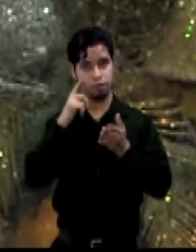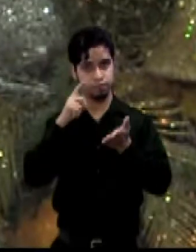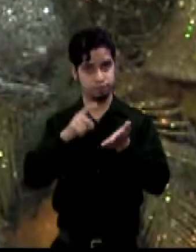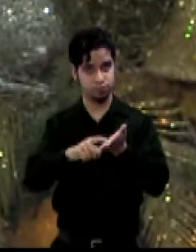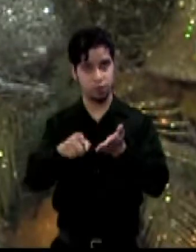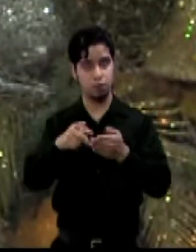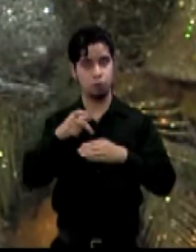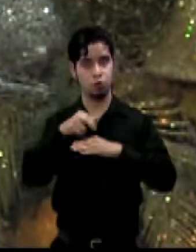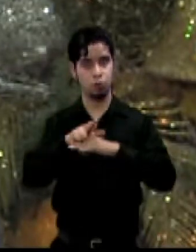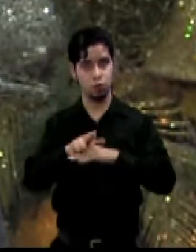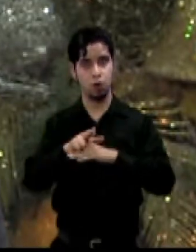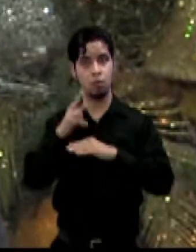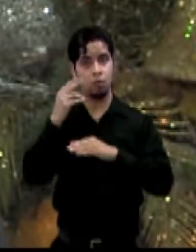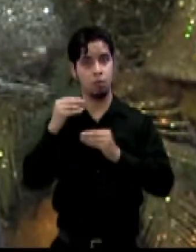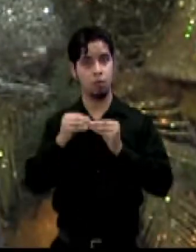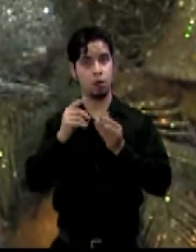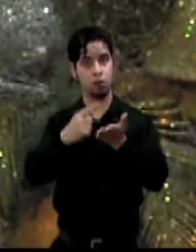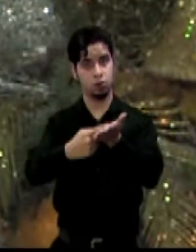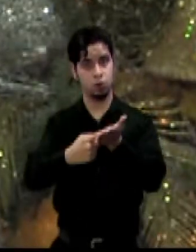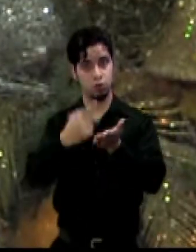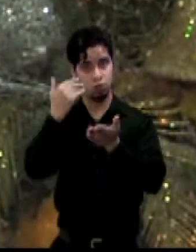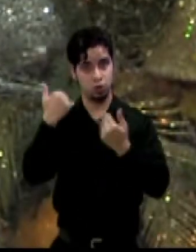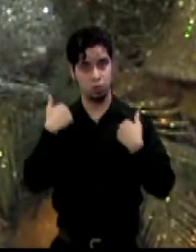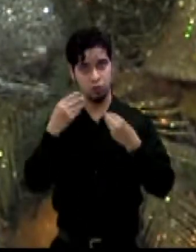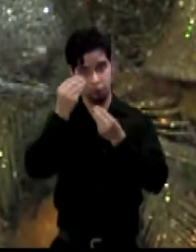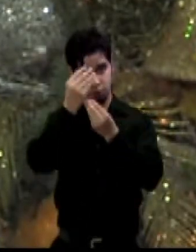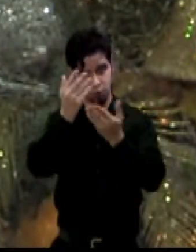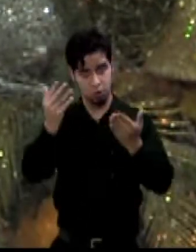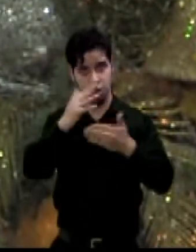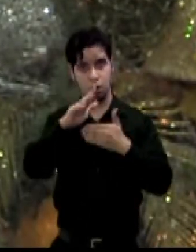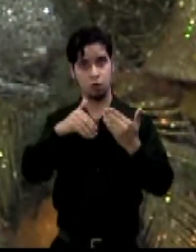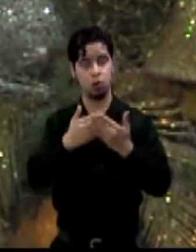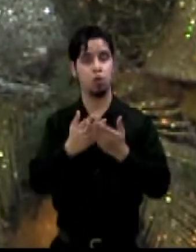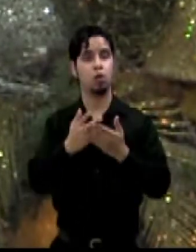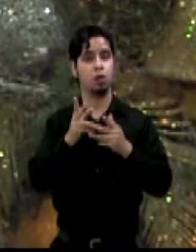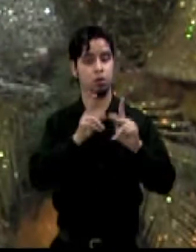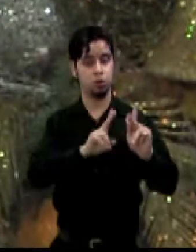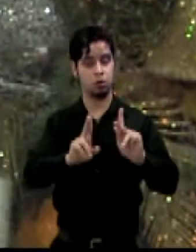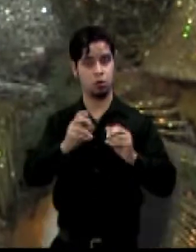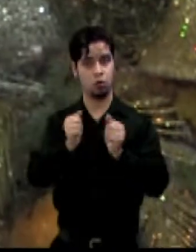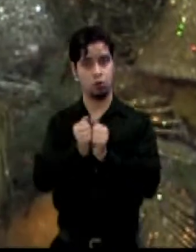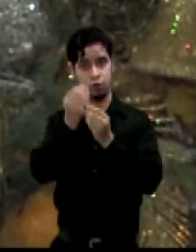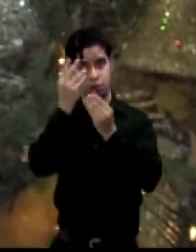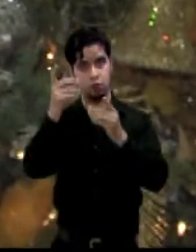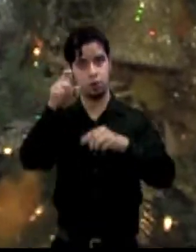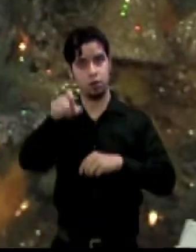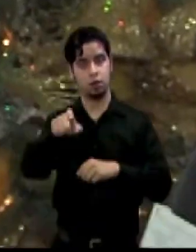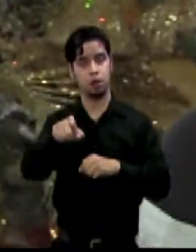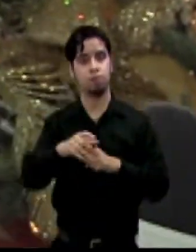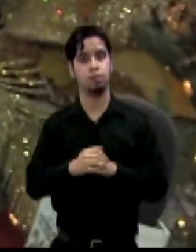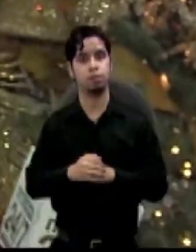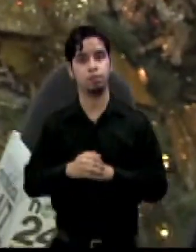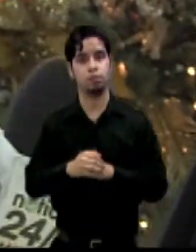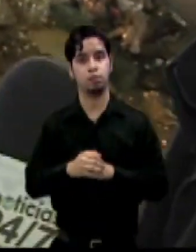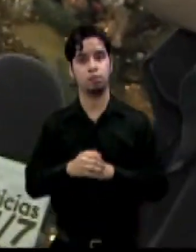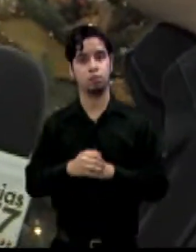mayor discusión, porque tenemos que dotar al país con la información necesaria para que los conozcan. Bueno, ya lo saben,